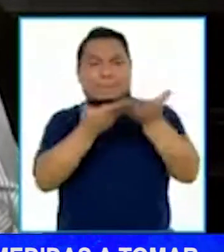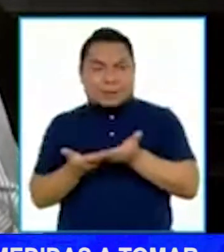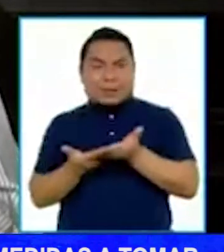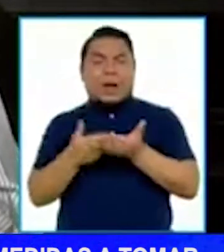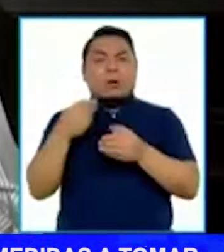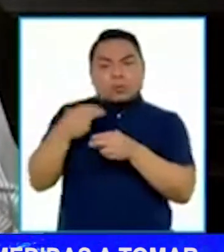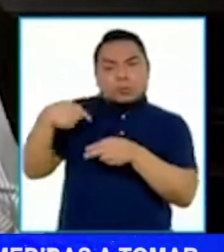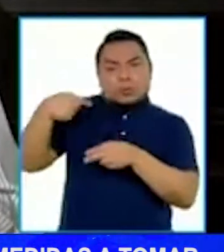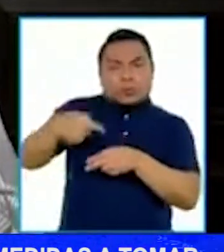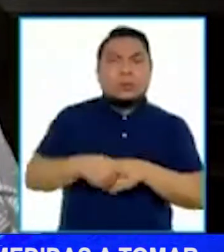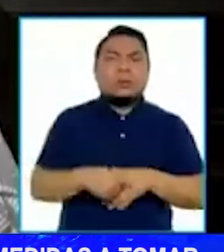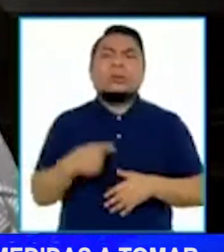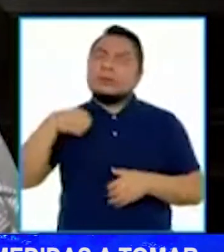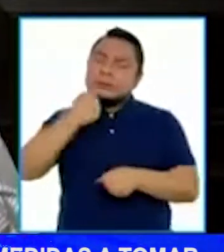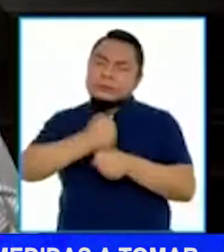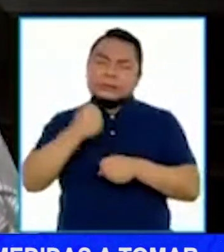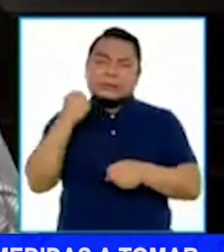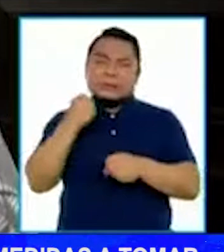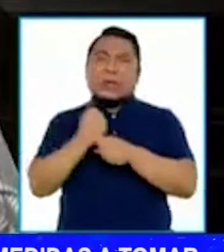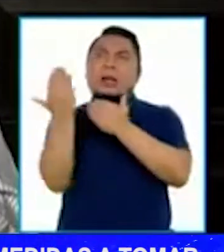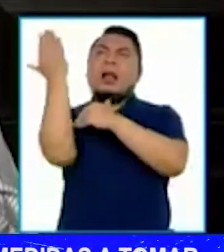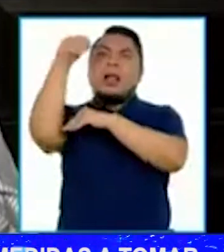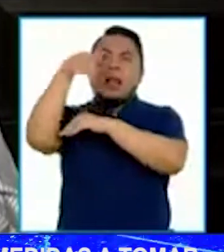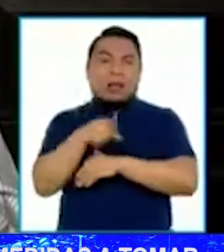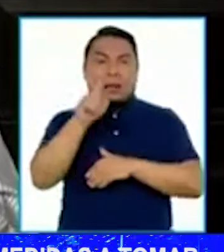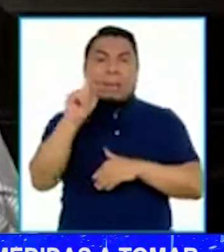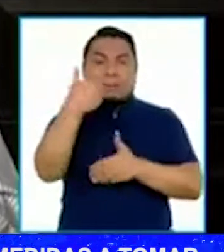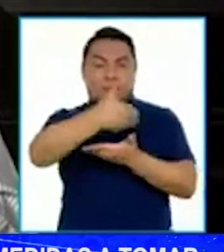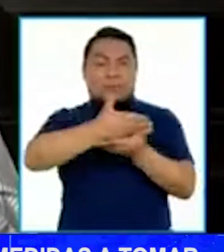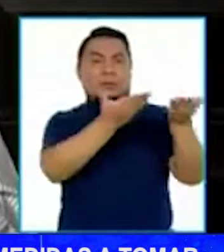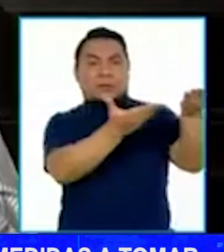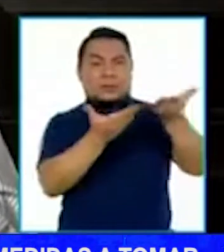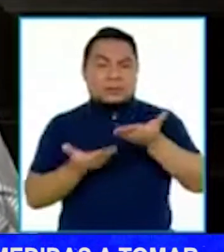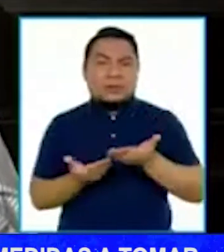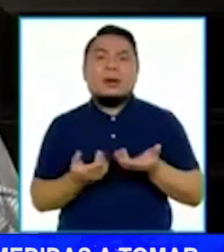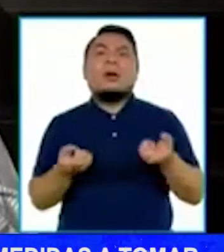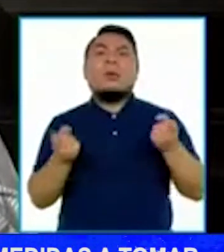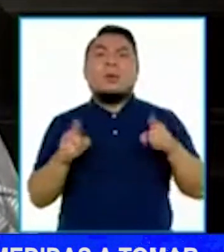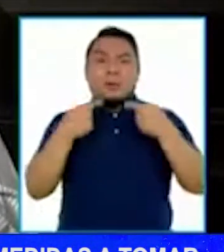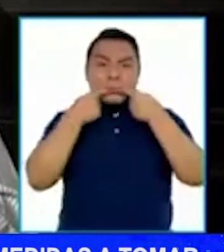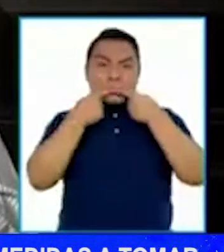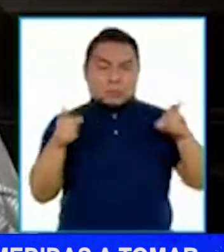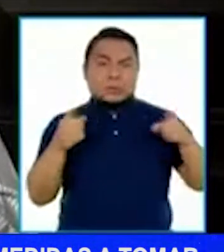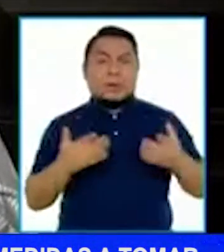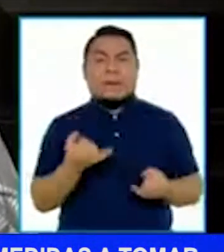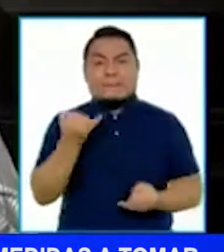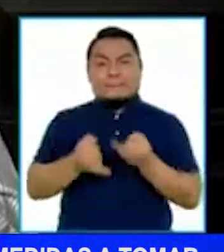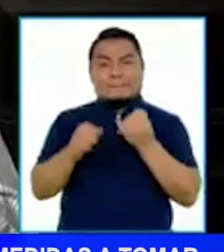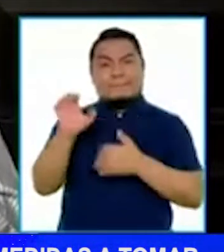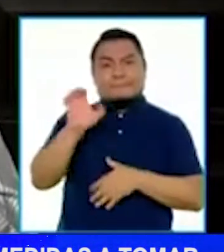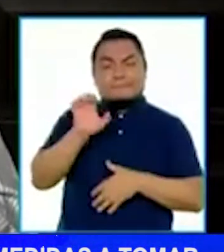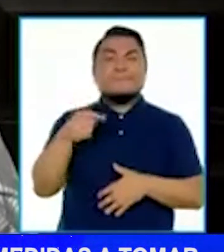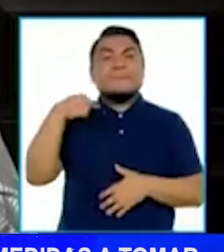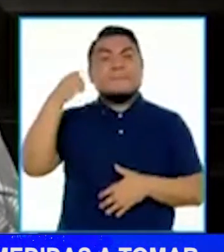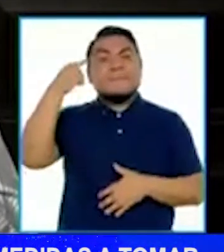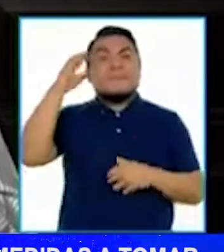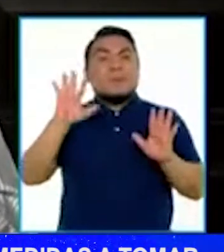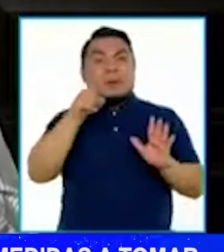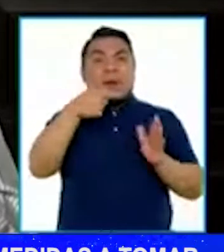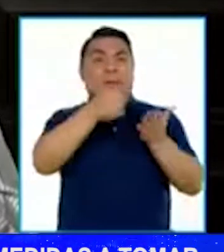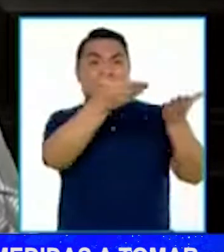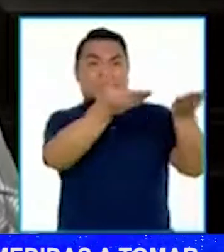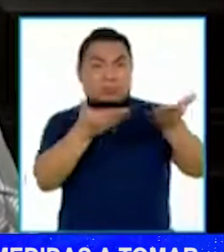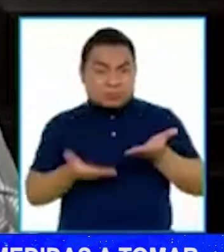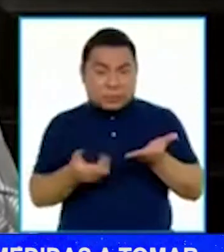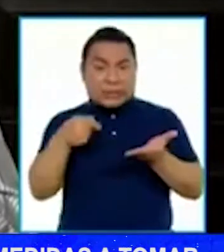ejecución. Hemos trabajado día y noche para que este primer lote llegue en la fecha anunciada y confiamos que